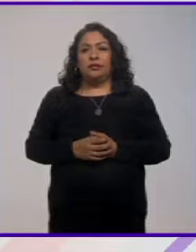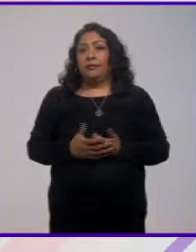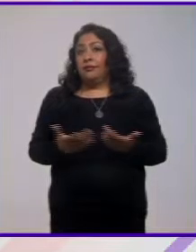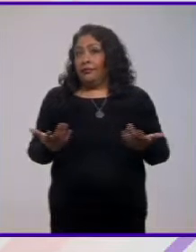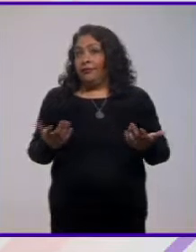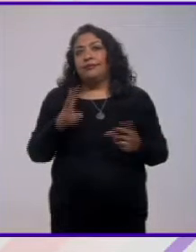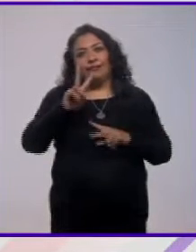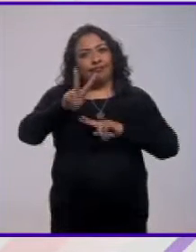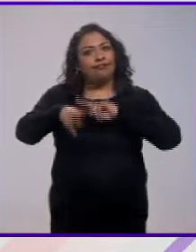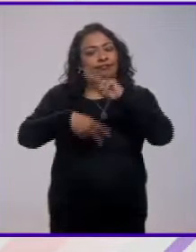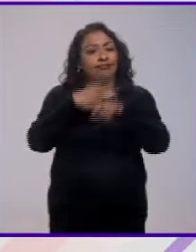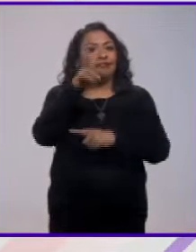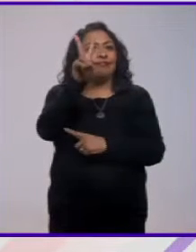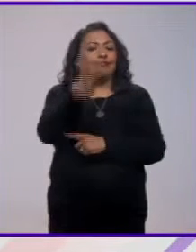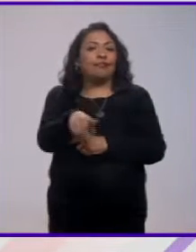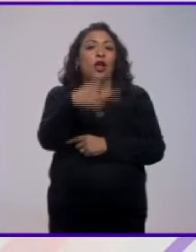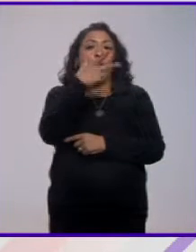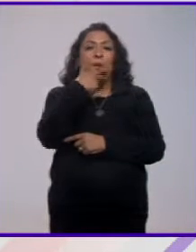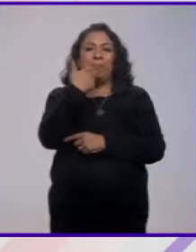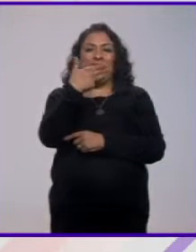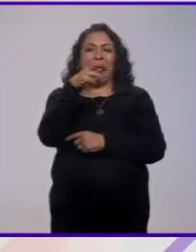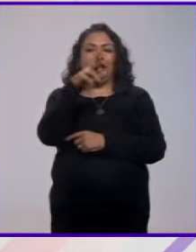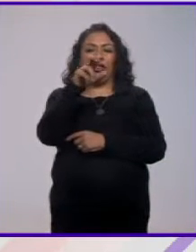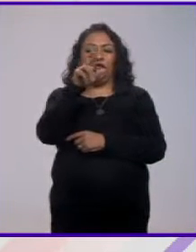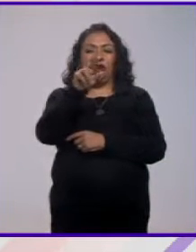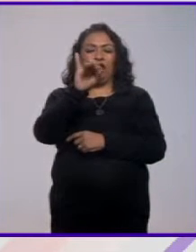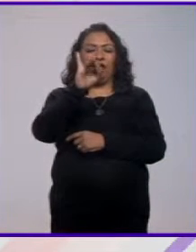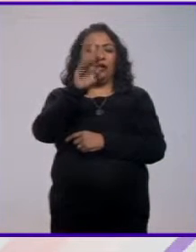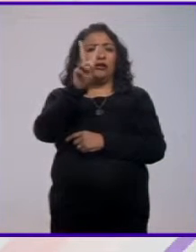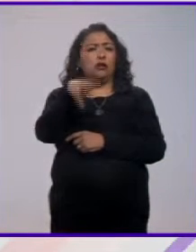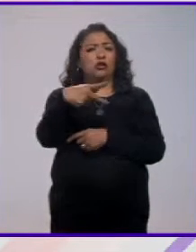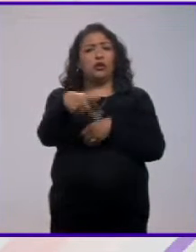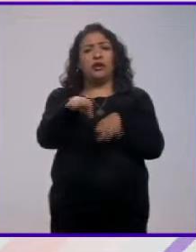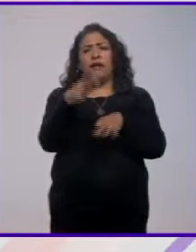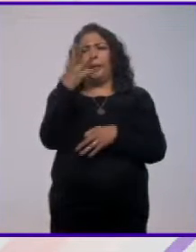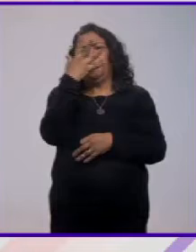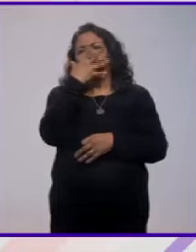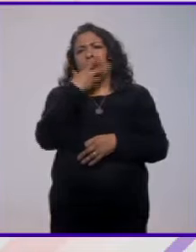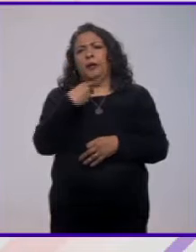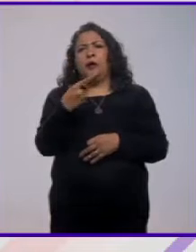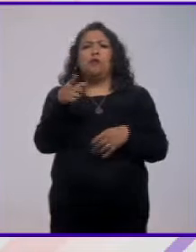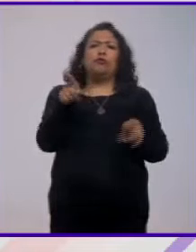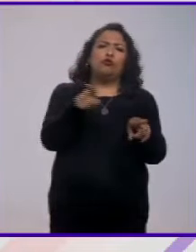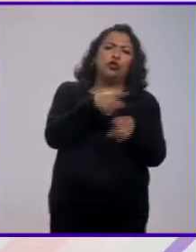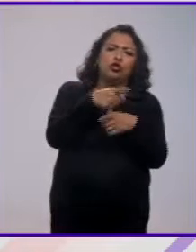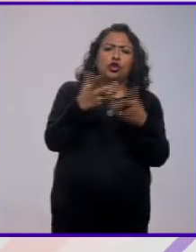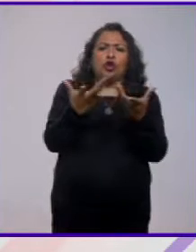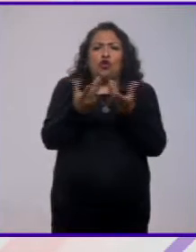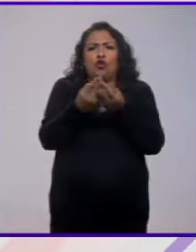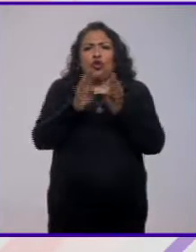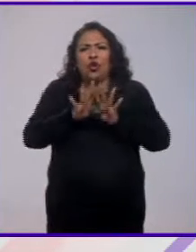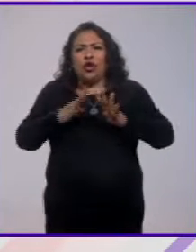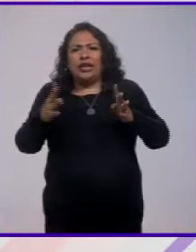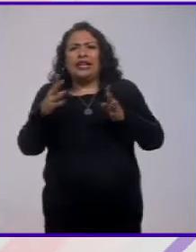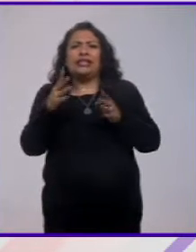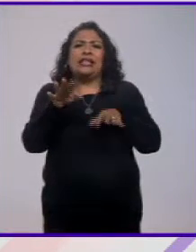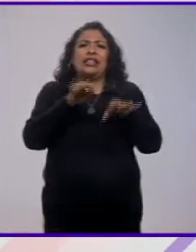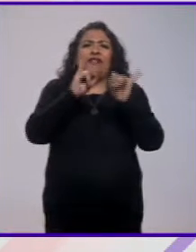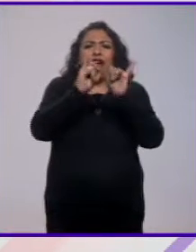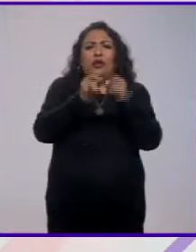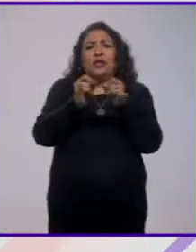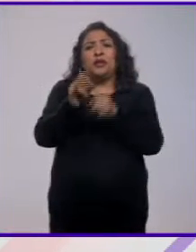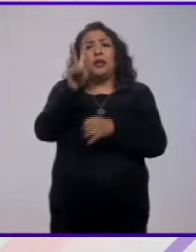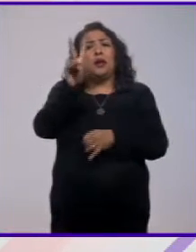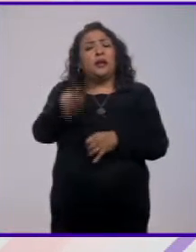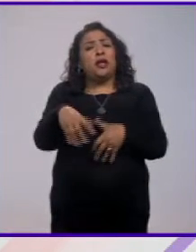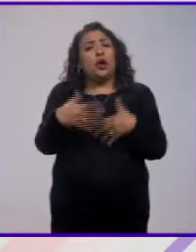No se lo pierdan, verdaderamente Héctor Infanzón ha hecho un trabajo maravilloso como músico, tanto con la orquesta, también los trabajos individuales, es